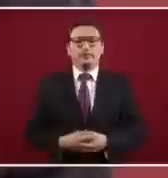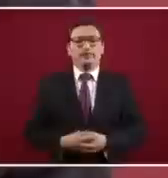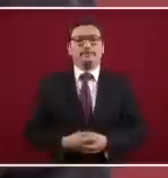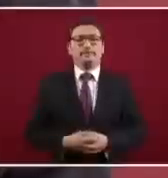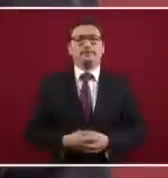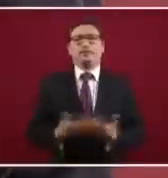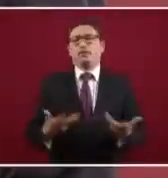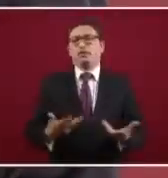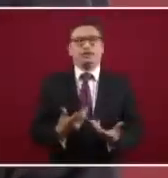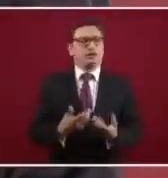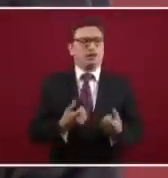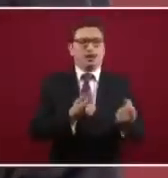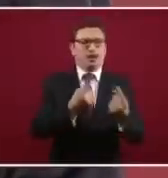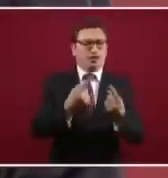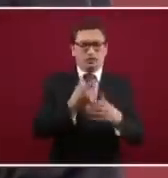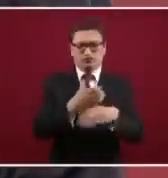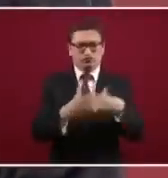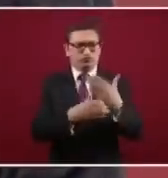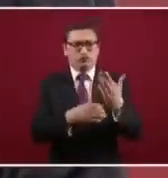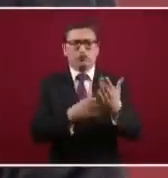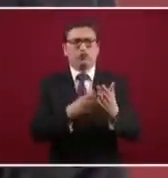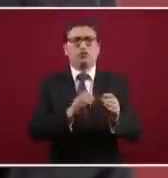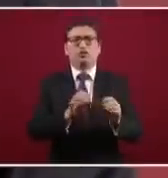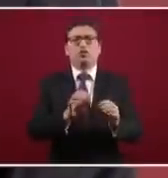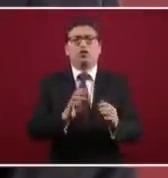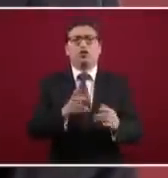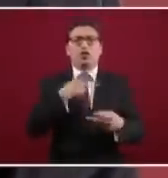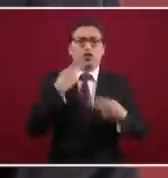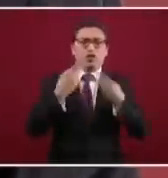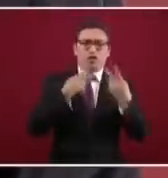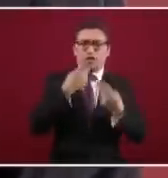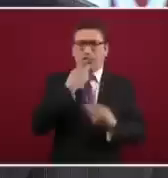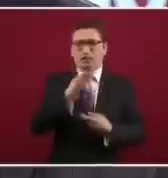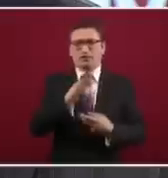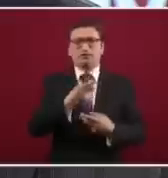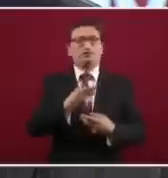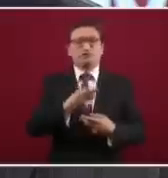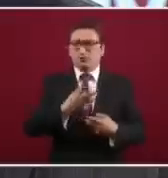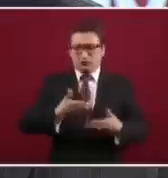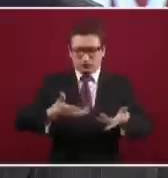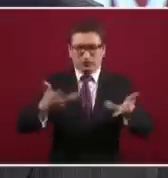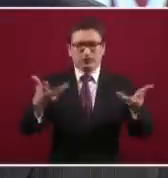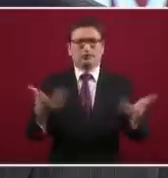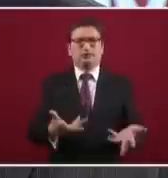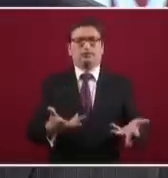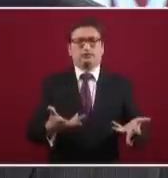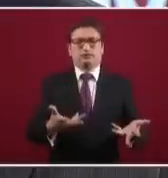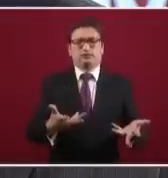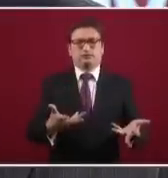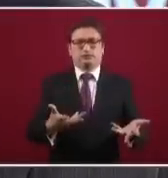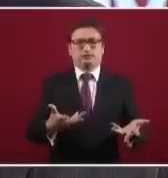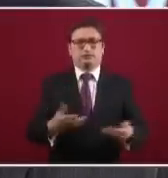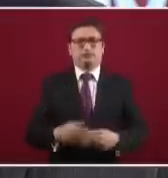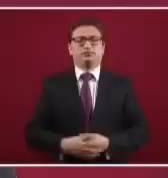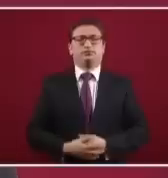que no queden las cosas solo en palabras, hechos, no